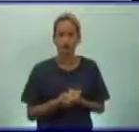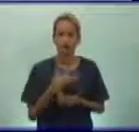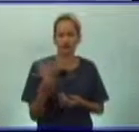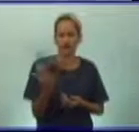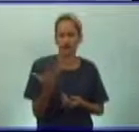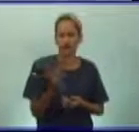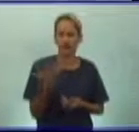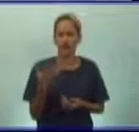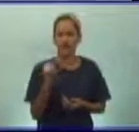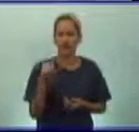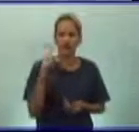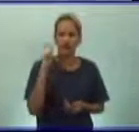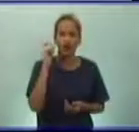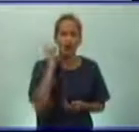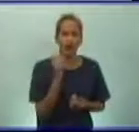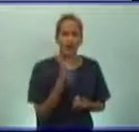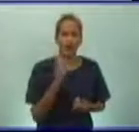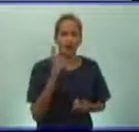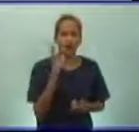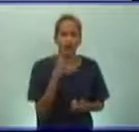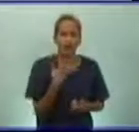esa maravillosa mujer?